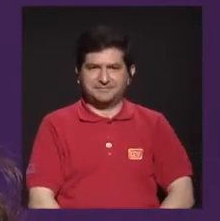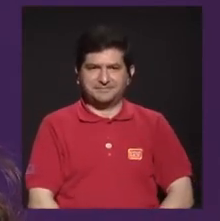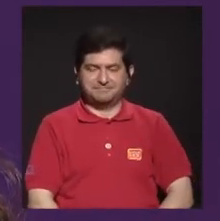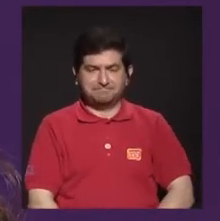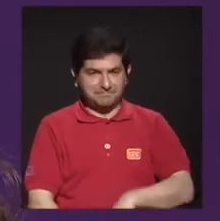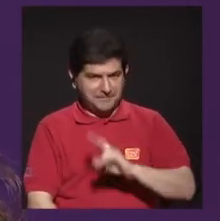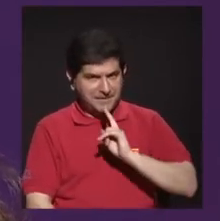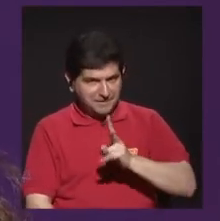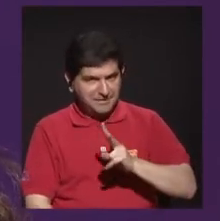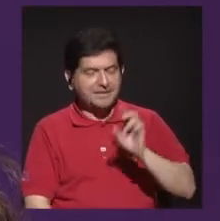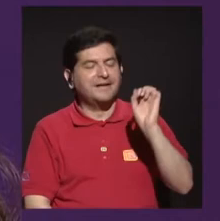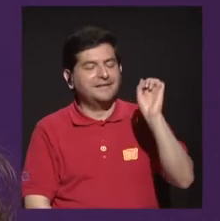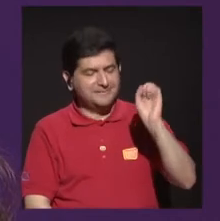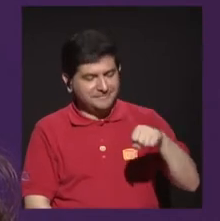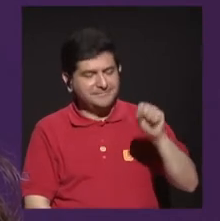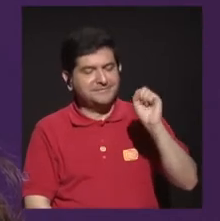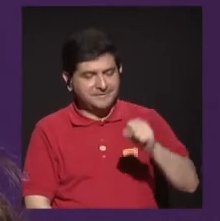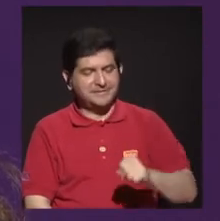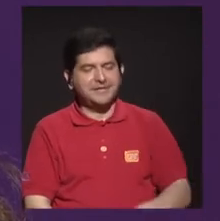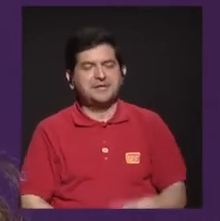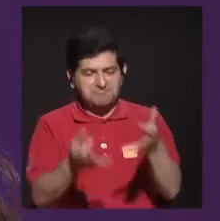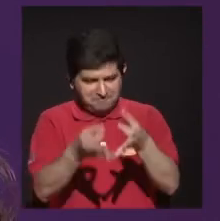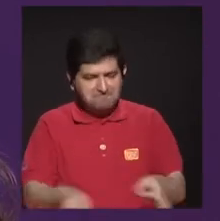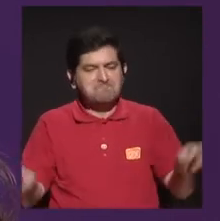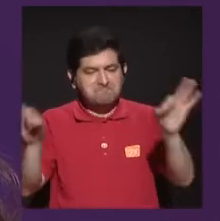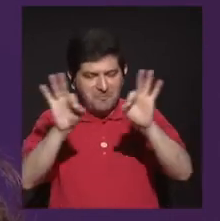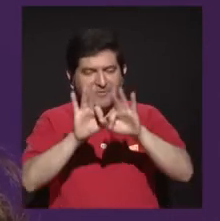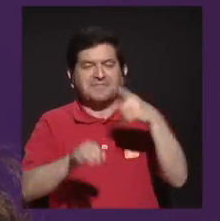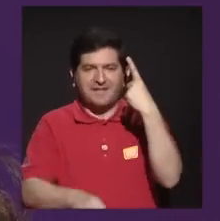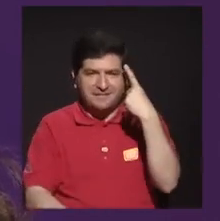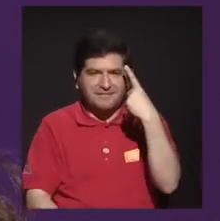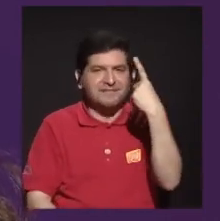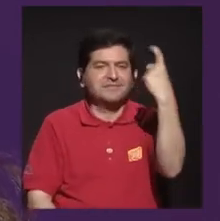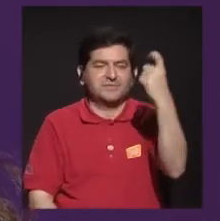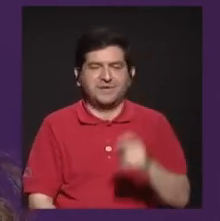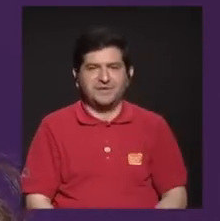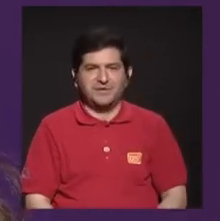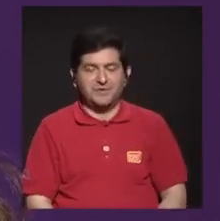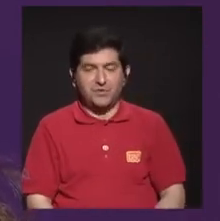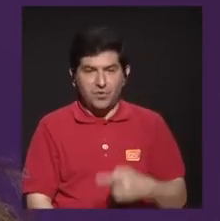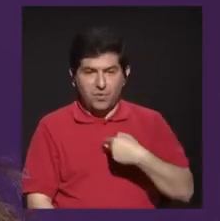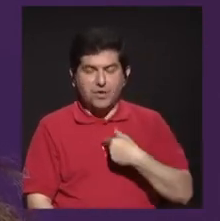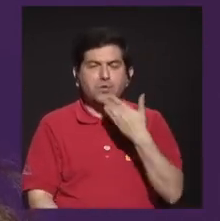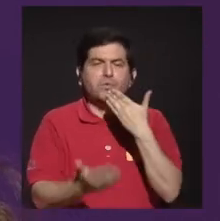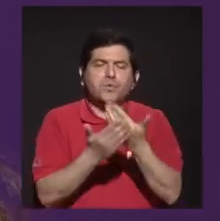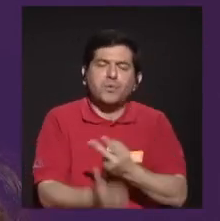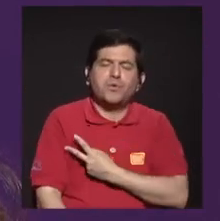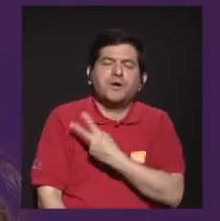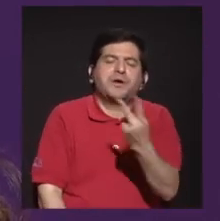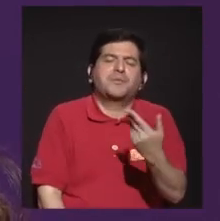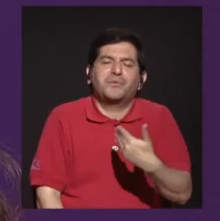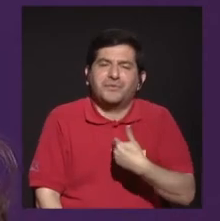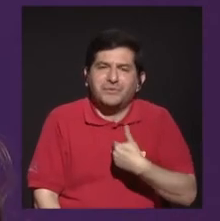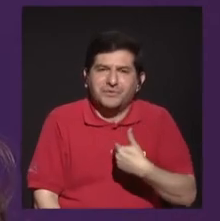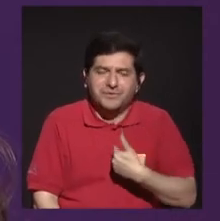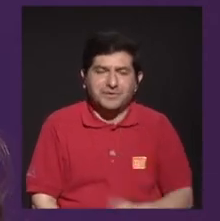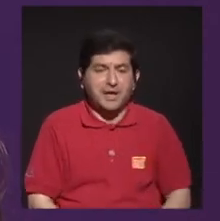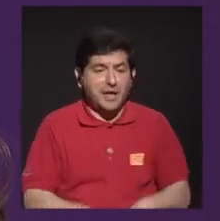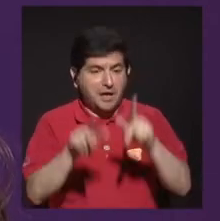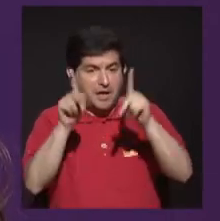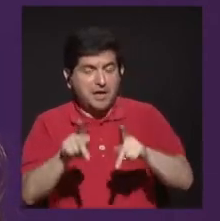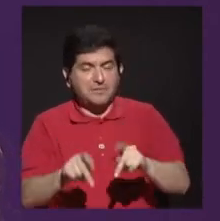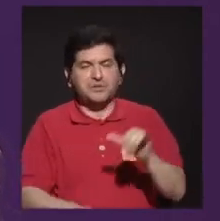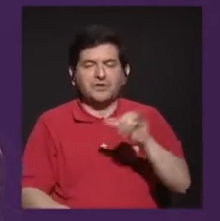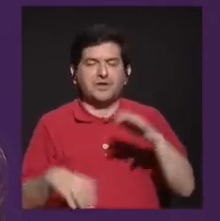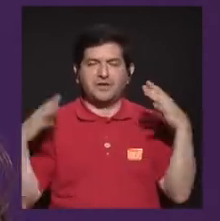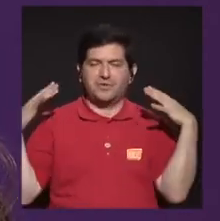Y la verdad es que sí. Que sí vale la pena soñar, porque los sueños, cuando uno tiene buena voluntad y personas, ángeles